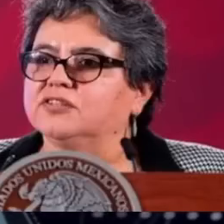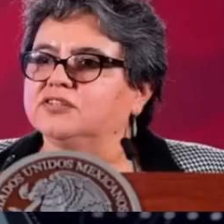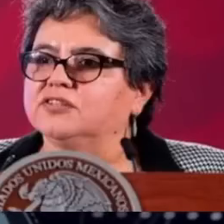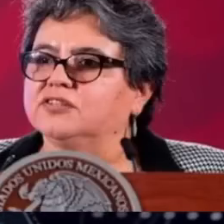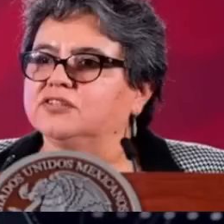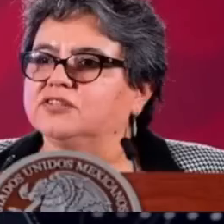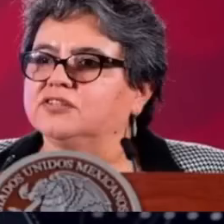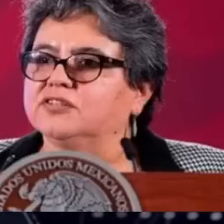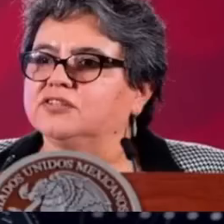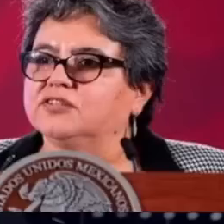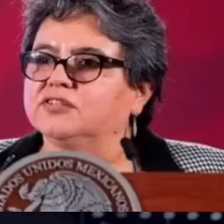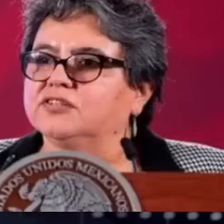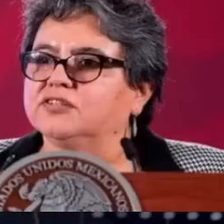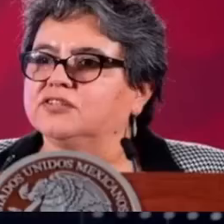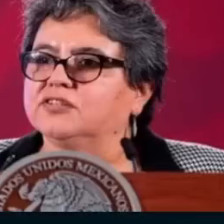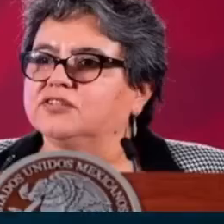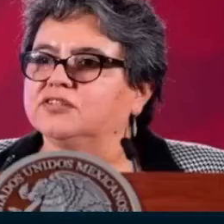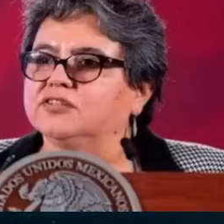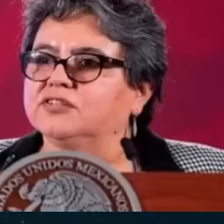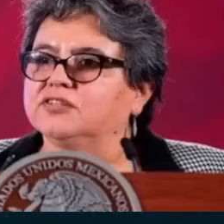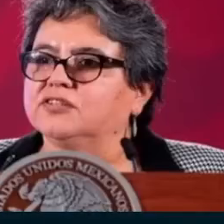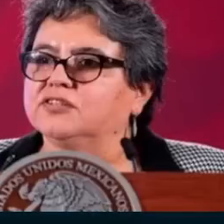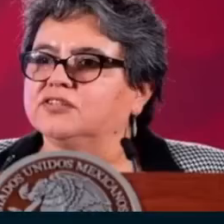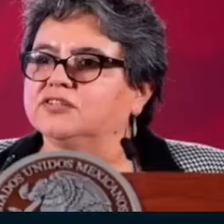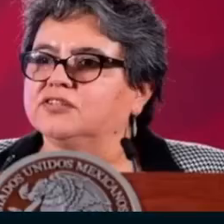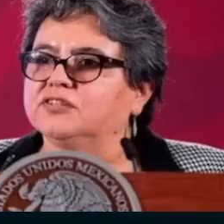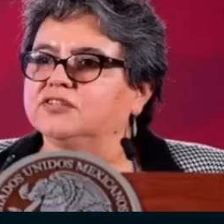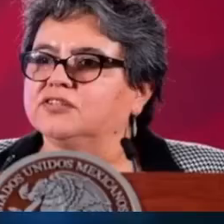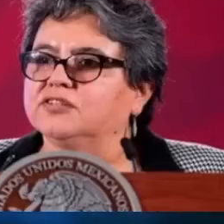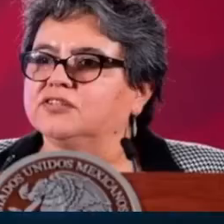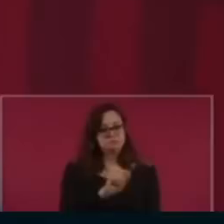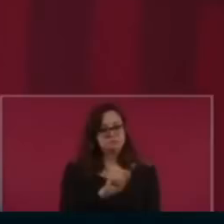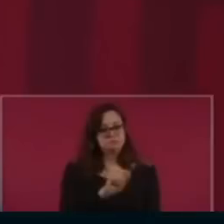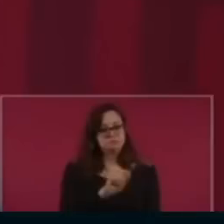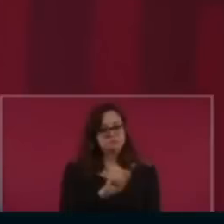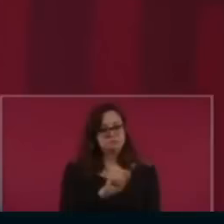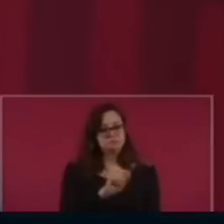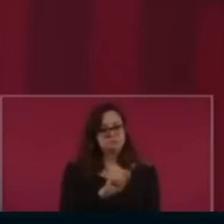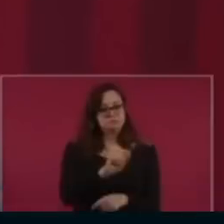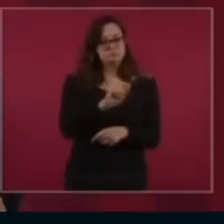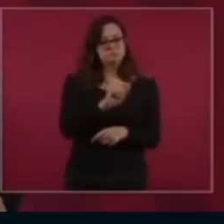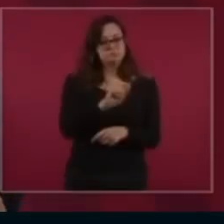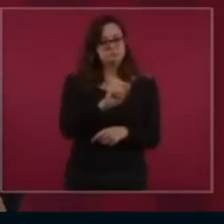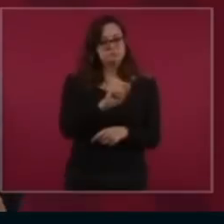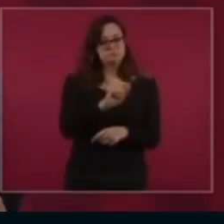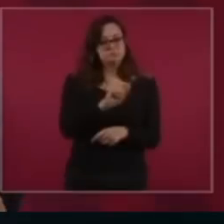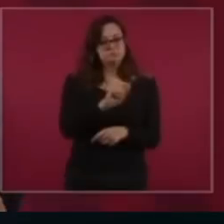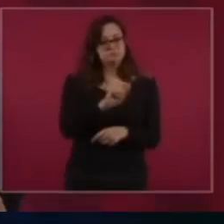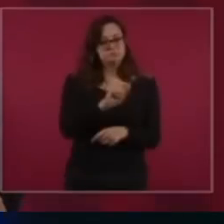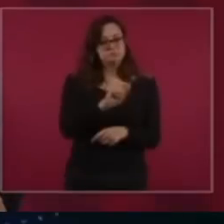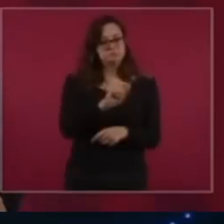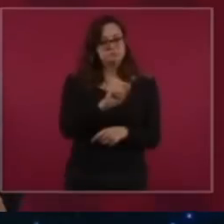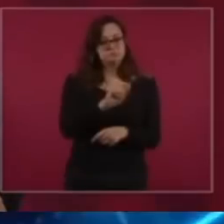de economía ante La retirada de la tía tatis de Tatiana clo así lo había dicho el presidente Andrés Manuel López